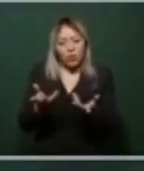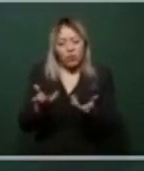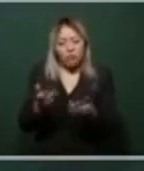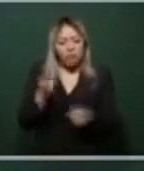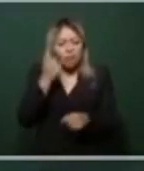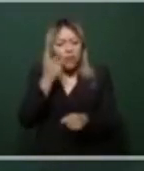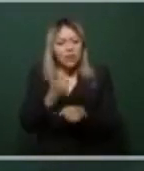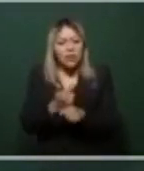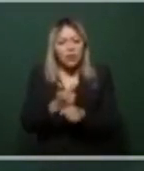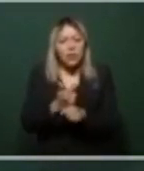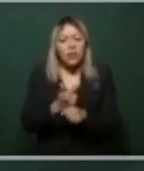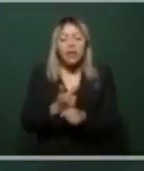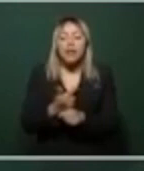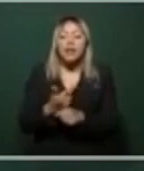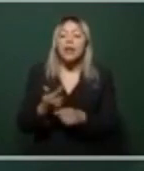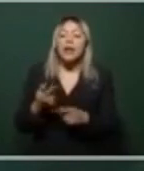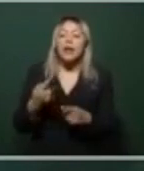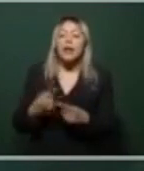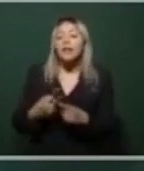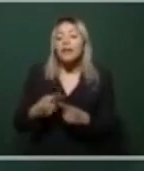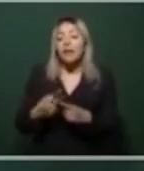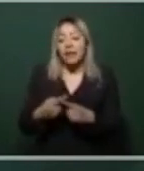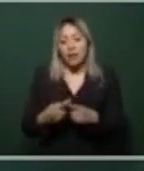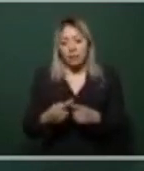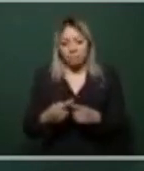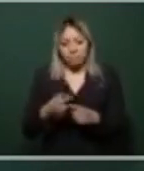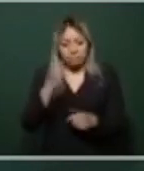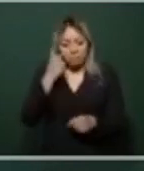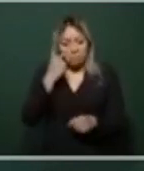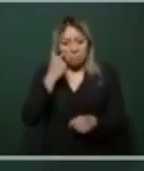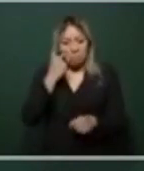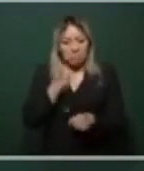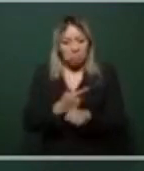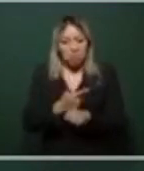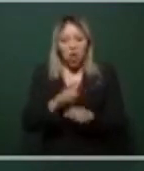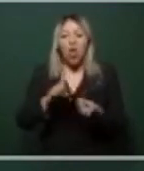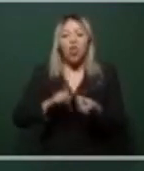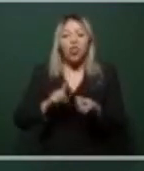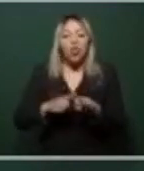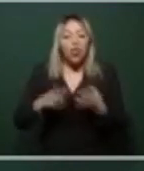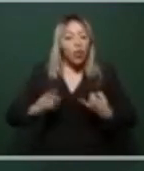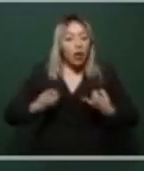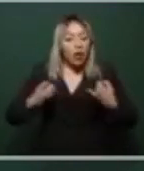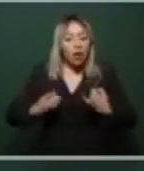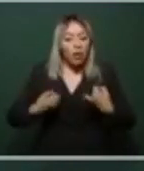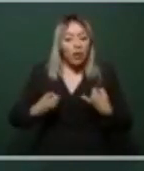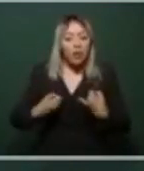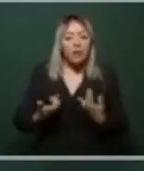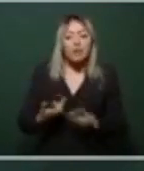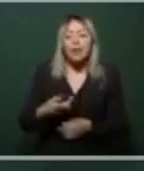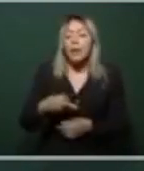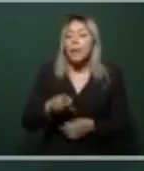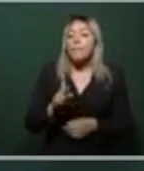encontrar a los jóvenes. Ese es nuestro compromiso, estamos trabajando para eso. Y